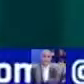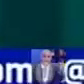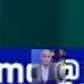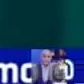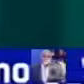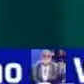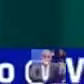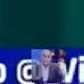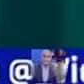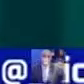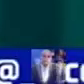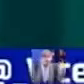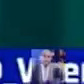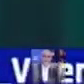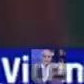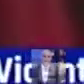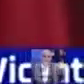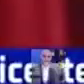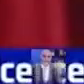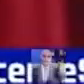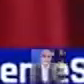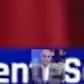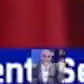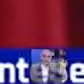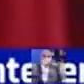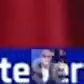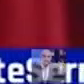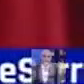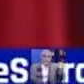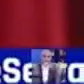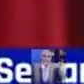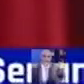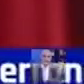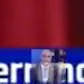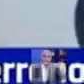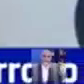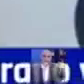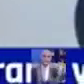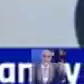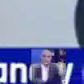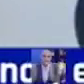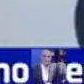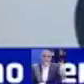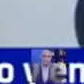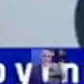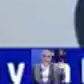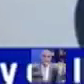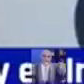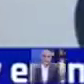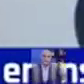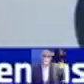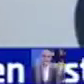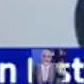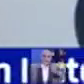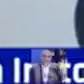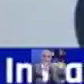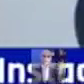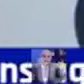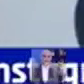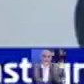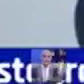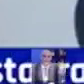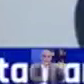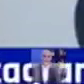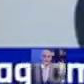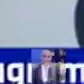obras, de la construcción de obra pública. Y bueno, pues es que este martes, esto ya tiene